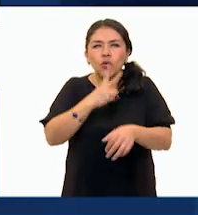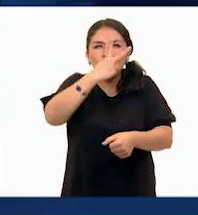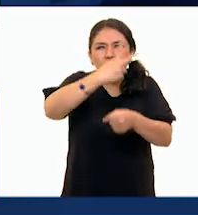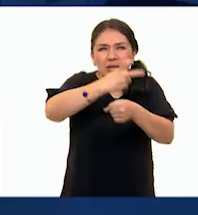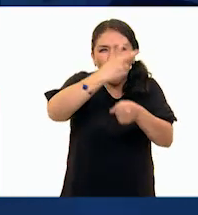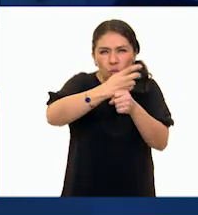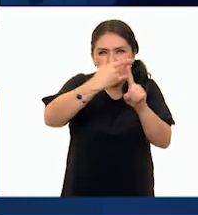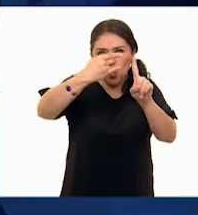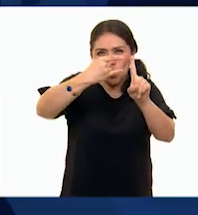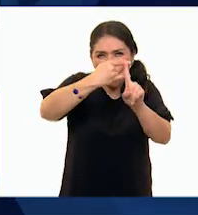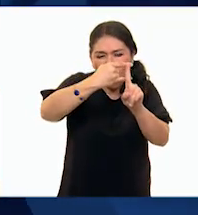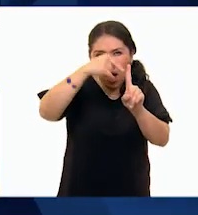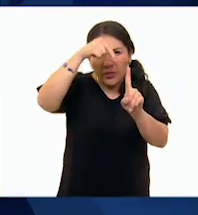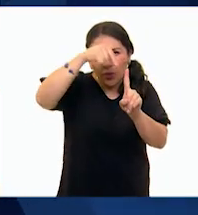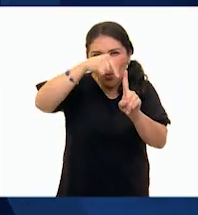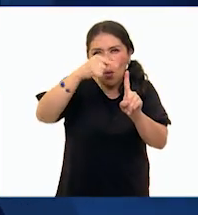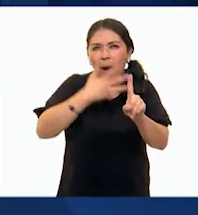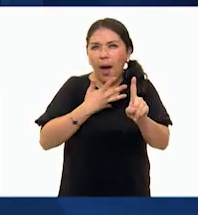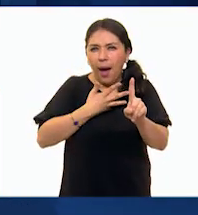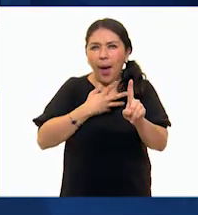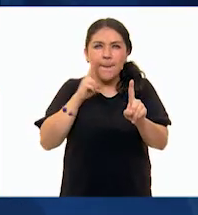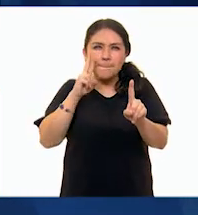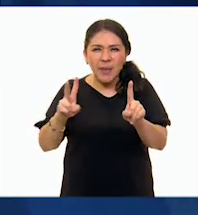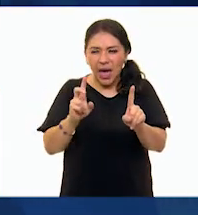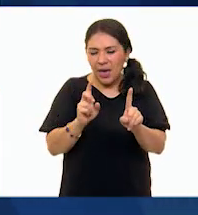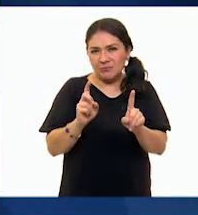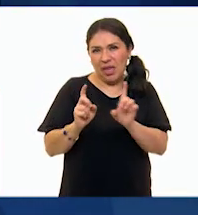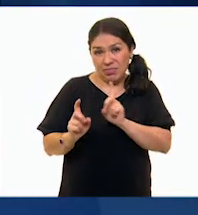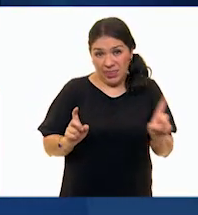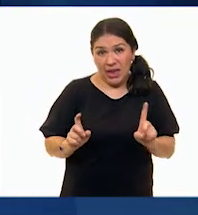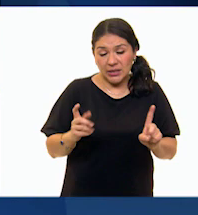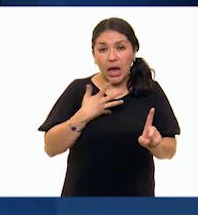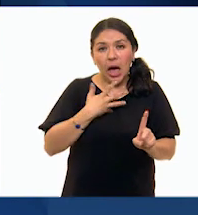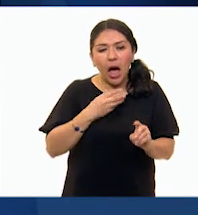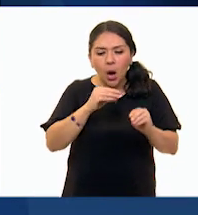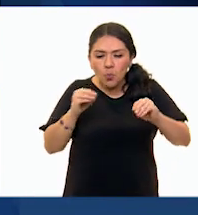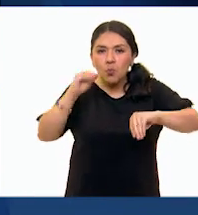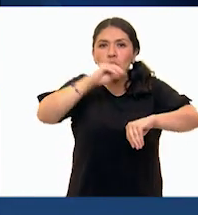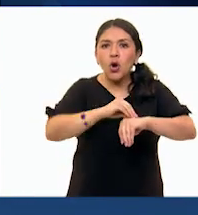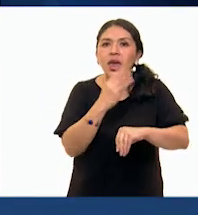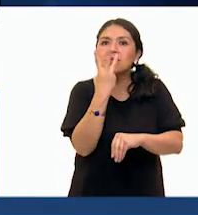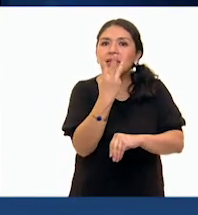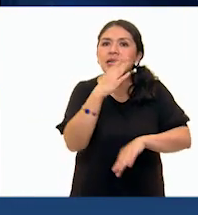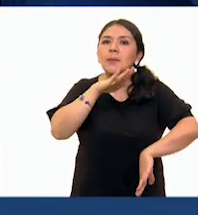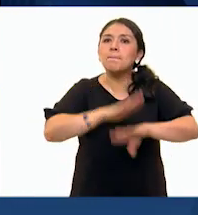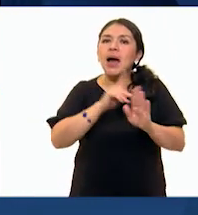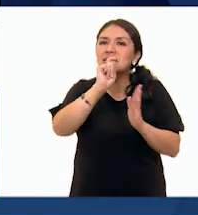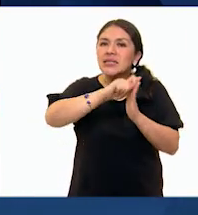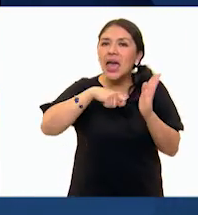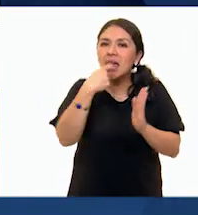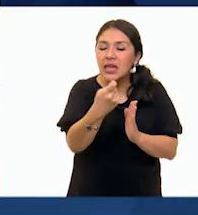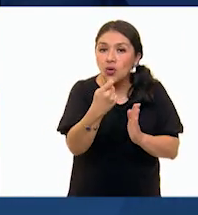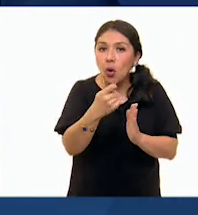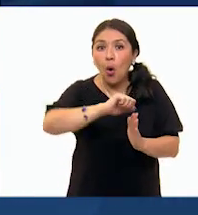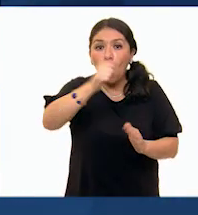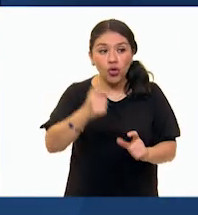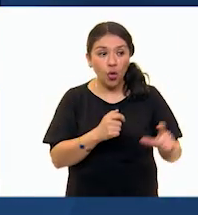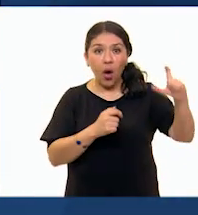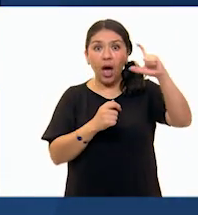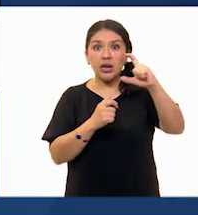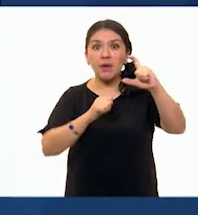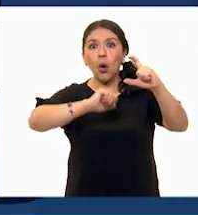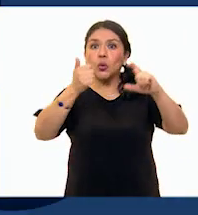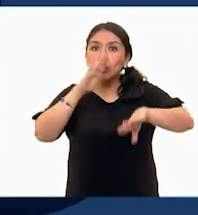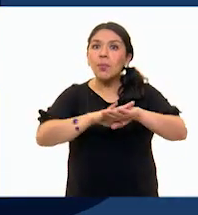segundo cuadrado, que queda a la derecha, solo se usaron 3 cerillos. Y para el de arriba, otros 3